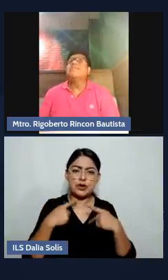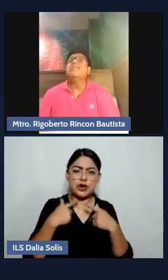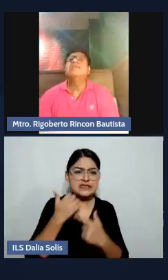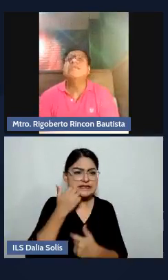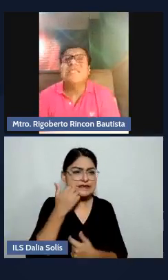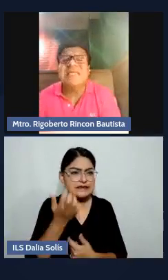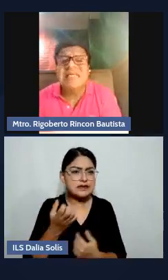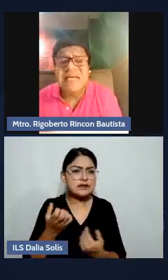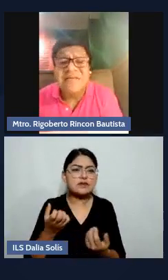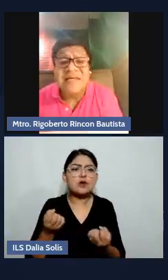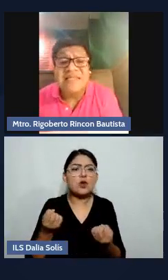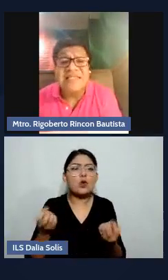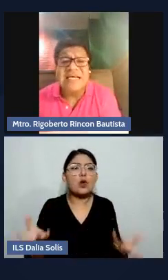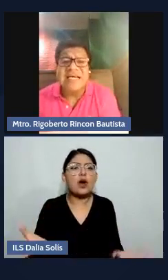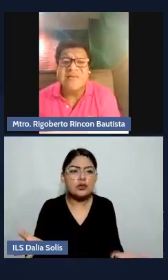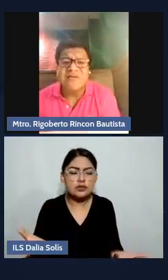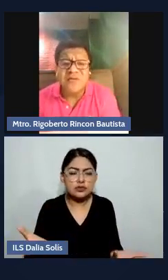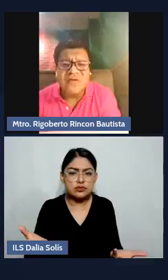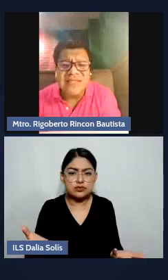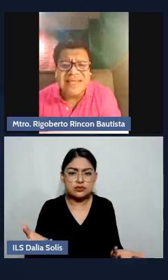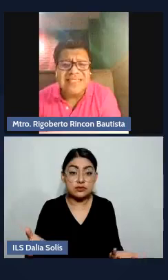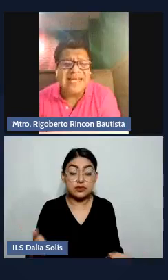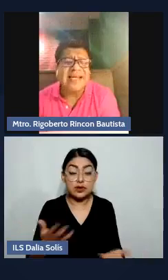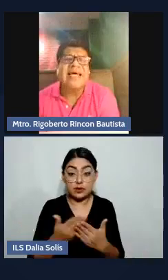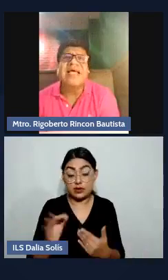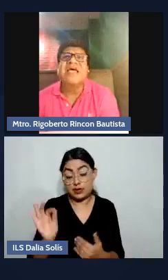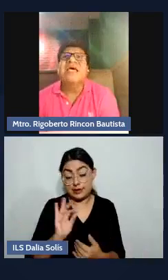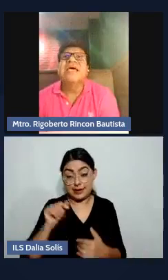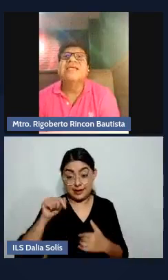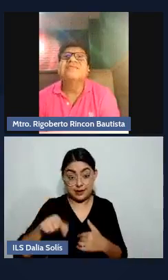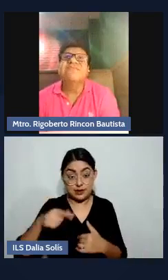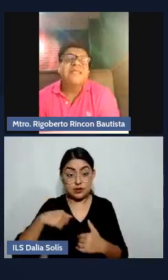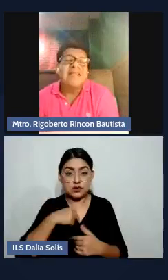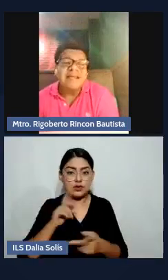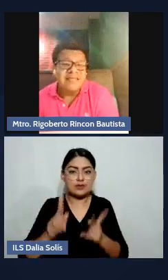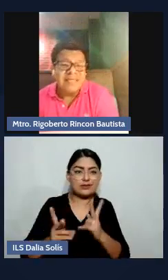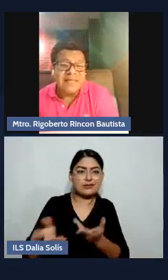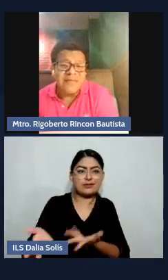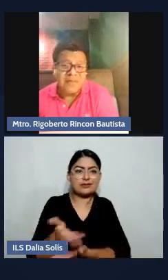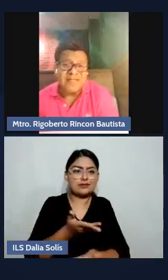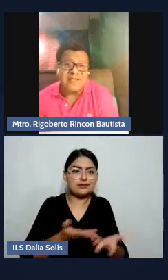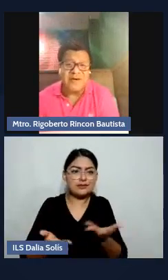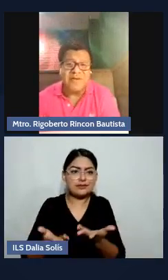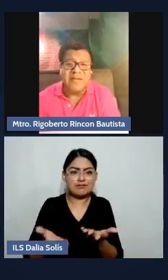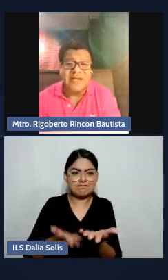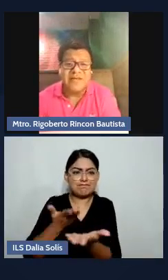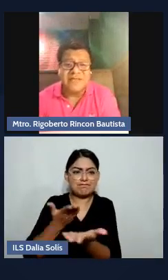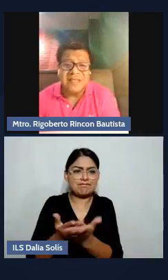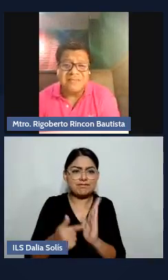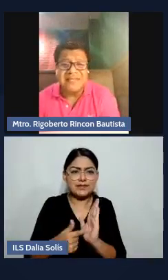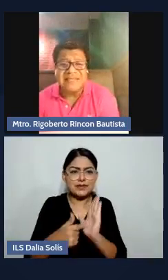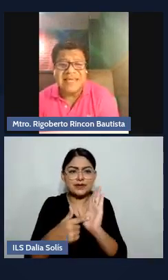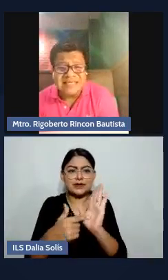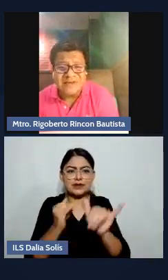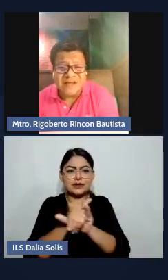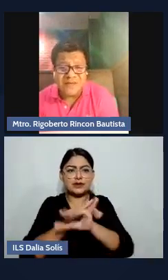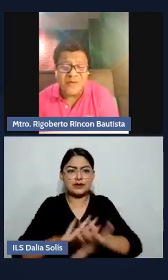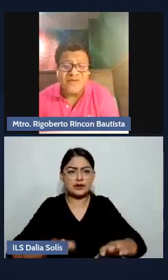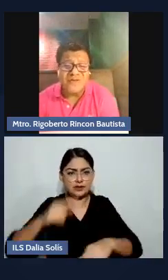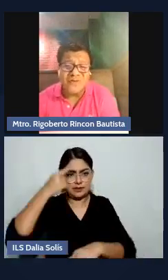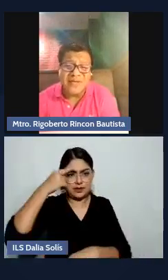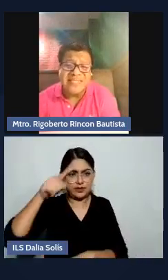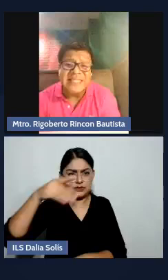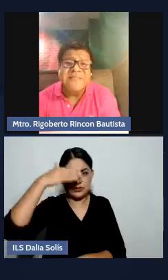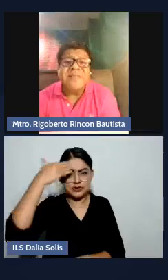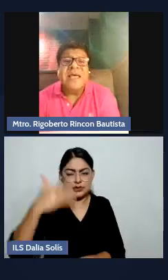Y tal vez el motivo de esta charla es brindarte esta información para que tú sepas qué es lo que tú consumes,